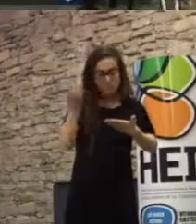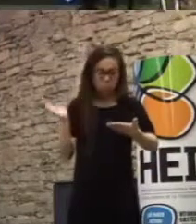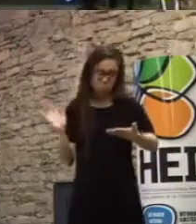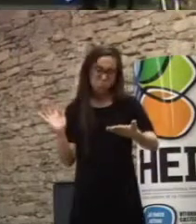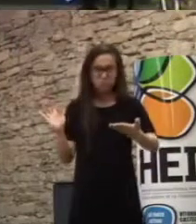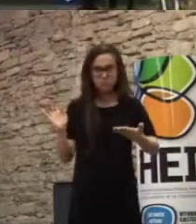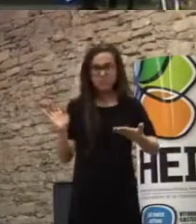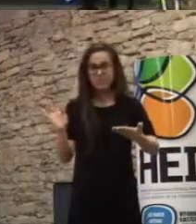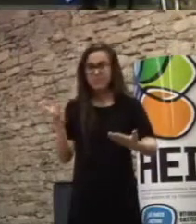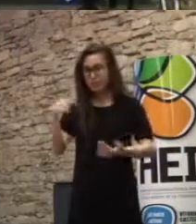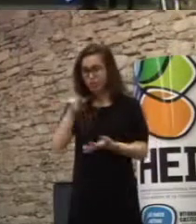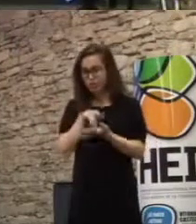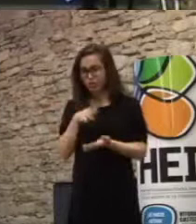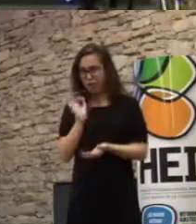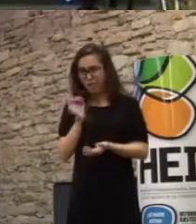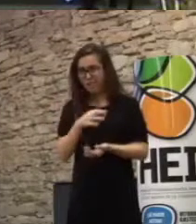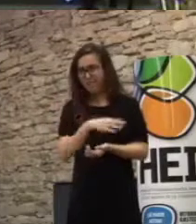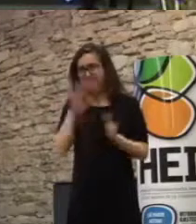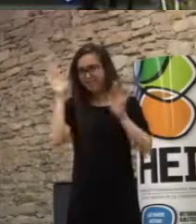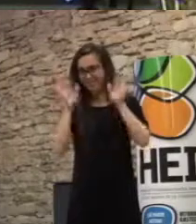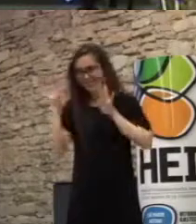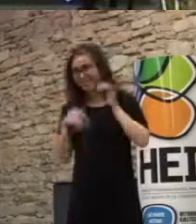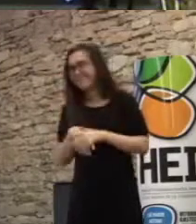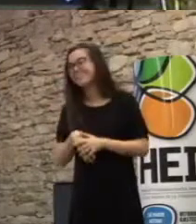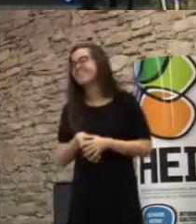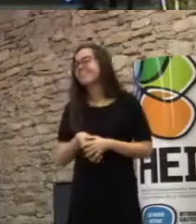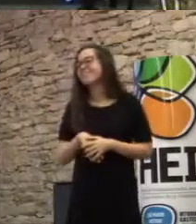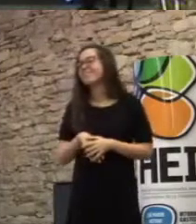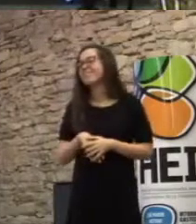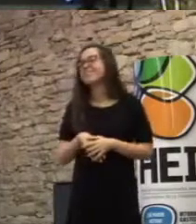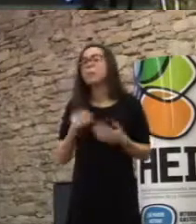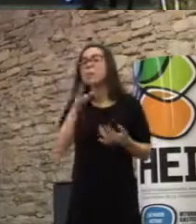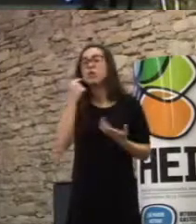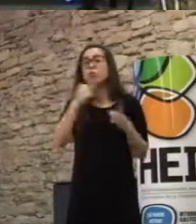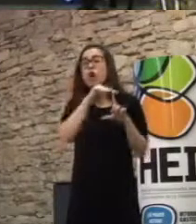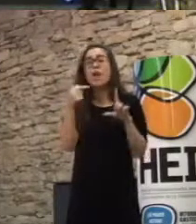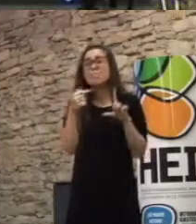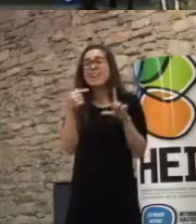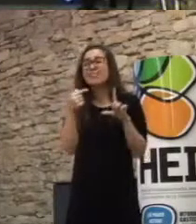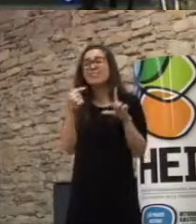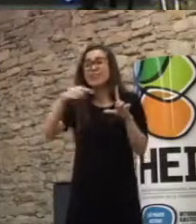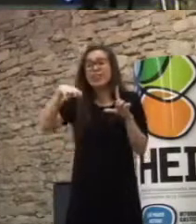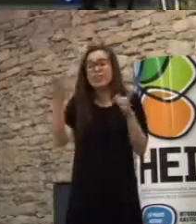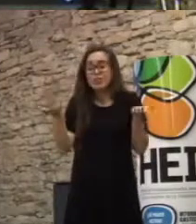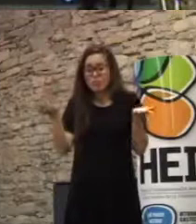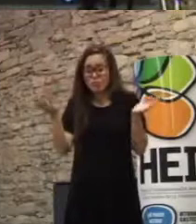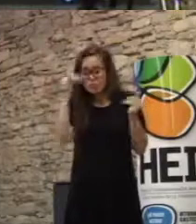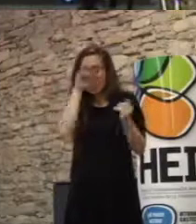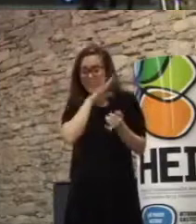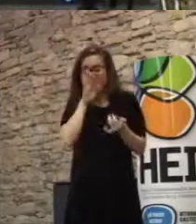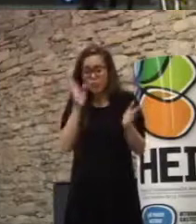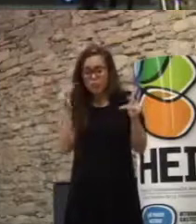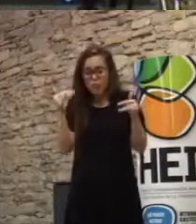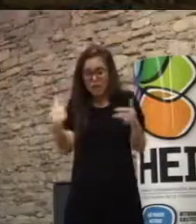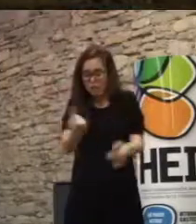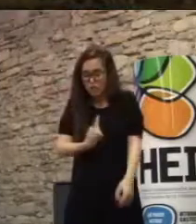qué nos ha pasado esto atención sí por qué por qué el email está huérfano le falta todo el grueso que hace que la